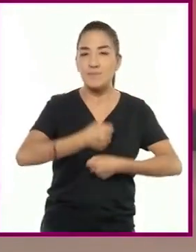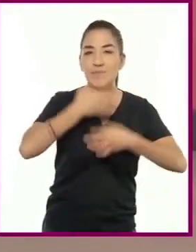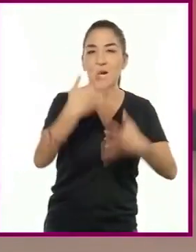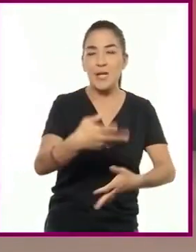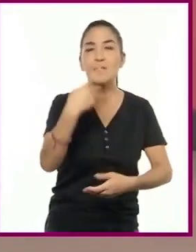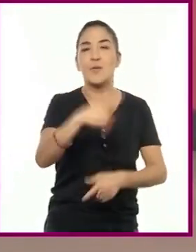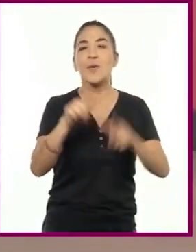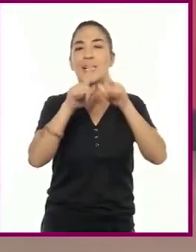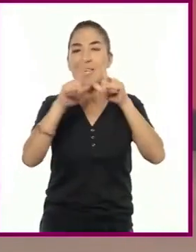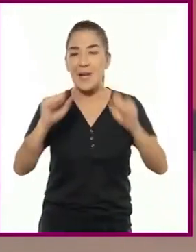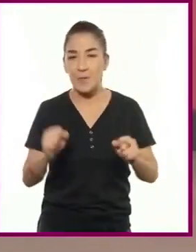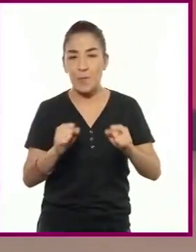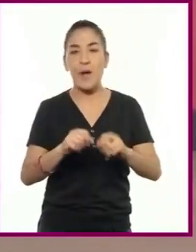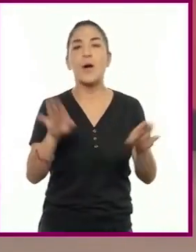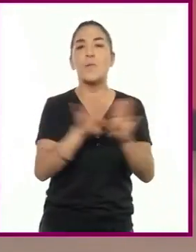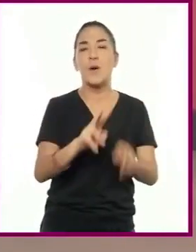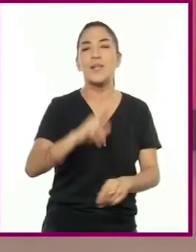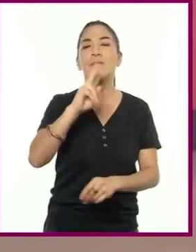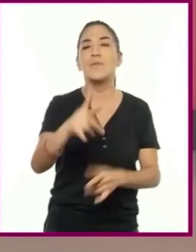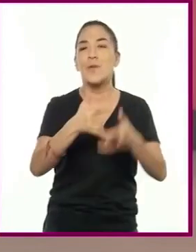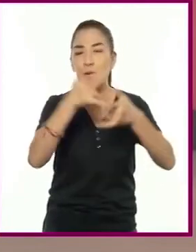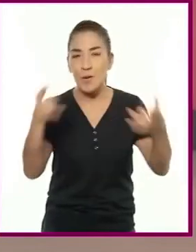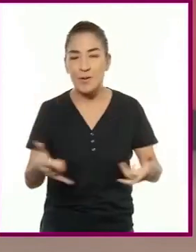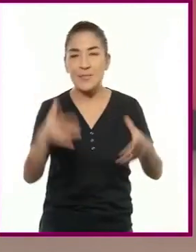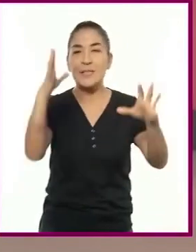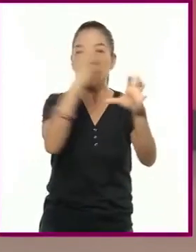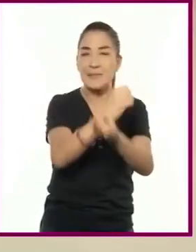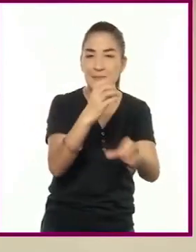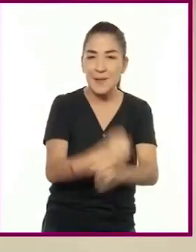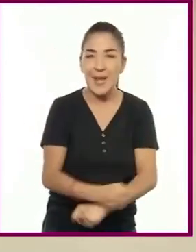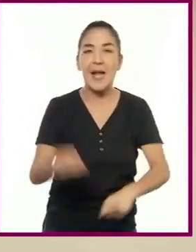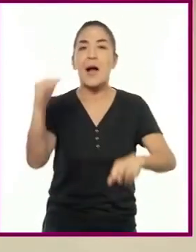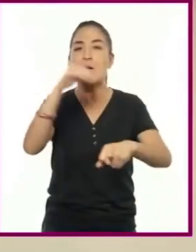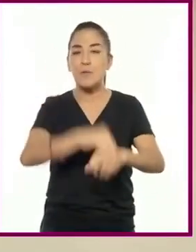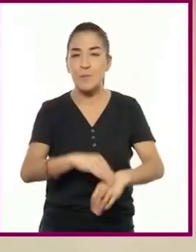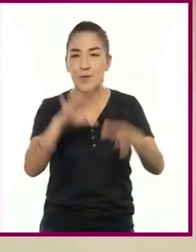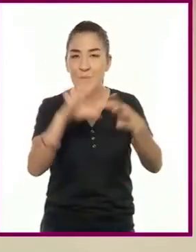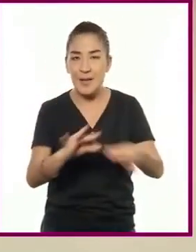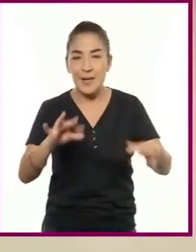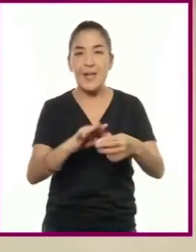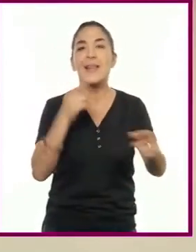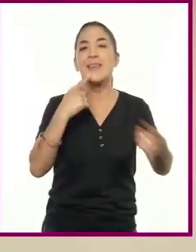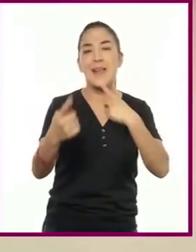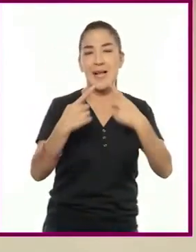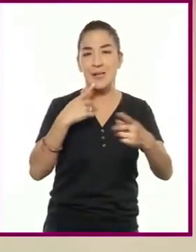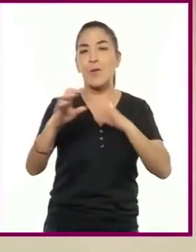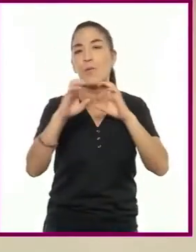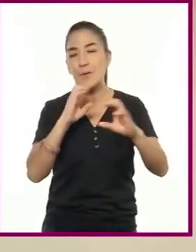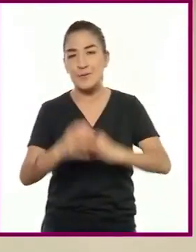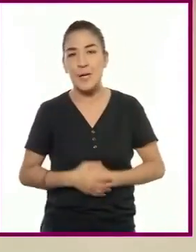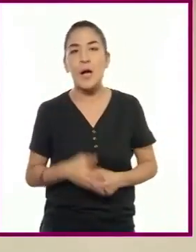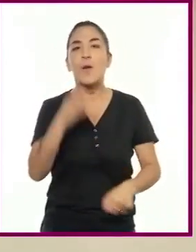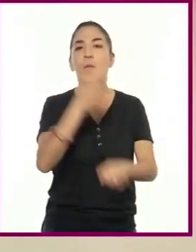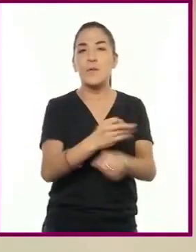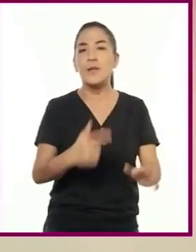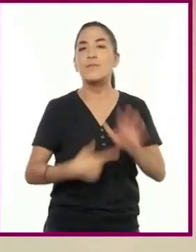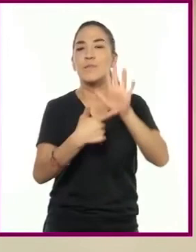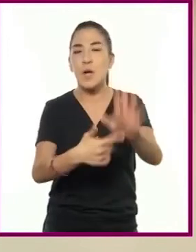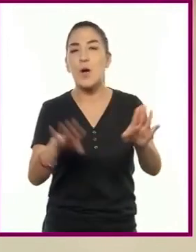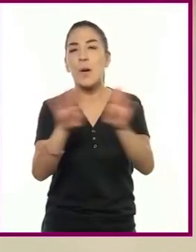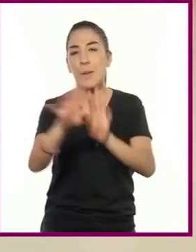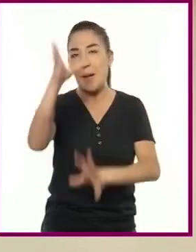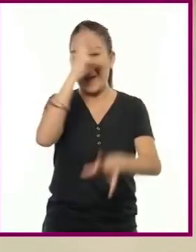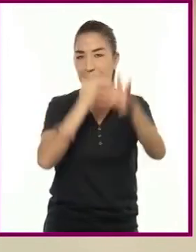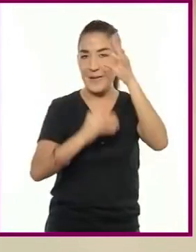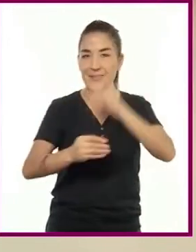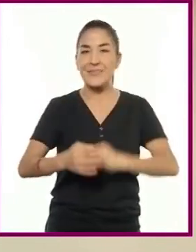lengua: narración, argumentación, descripción y diálogo. Y hemos comprobado nuestro